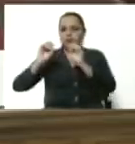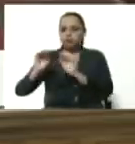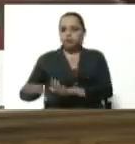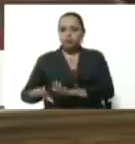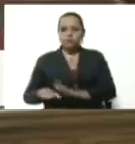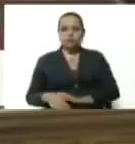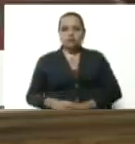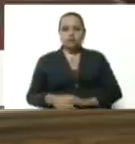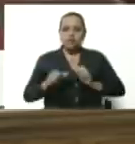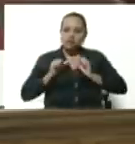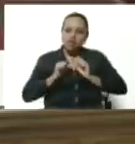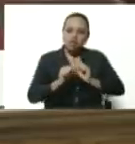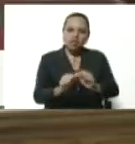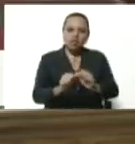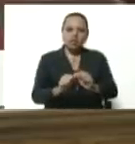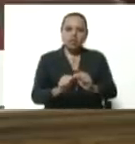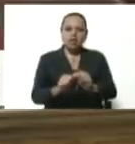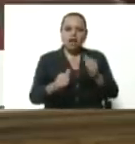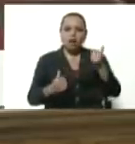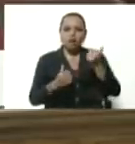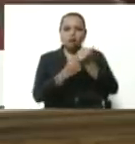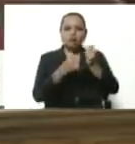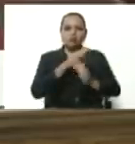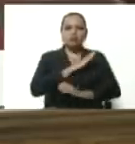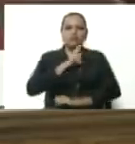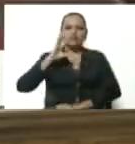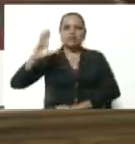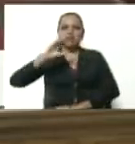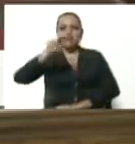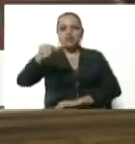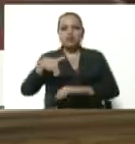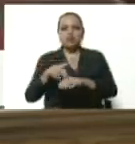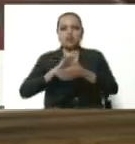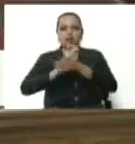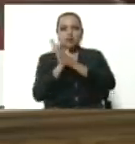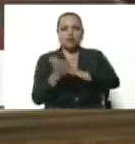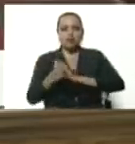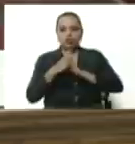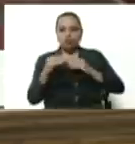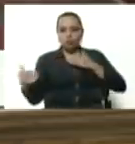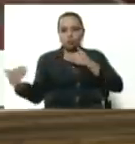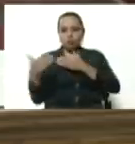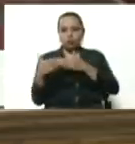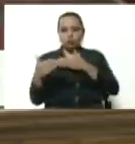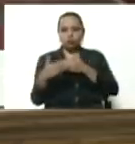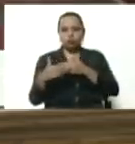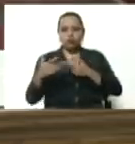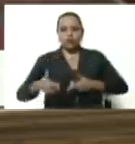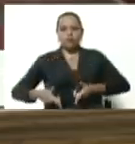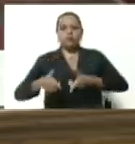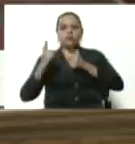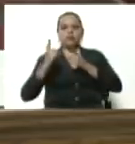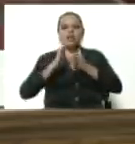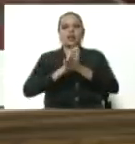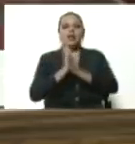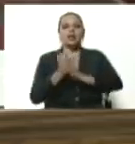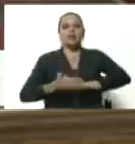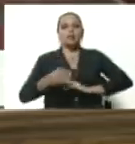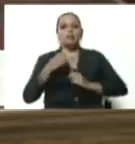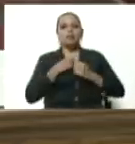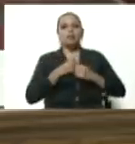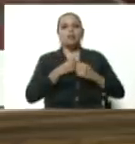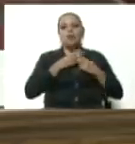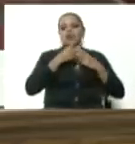incólume la soberanía nacional, derrotando cada agresión que pretenda destruir la